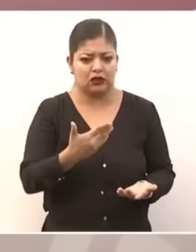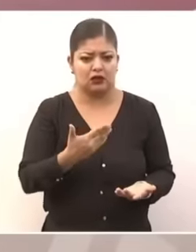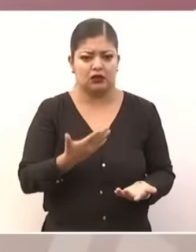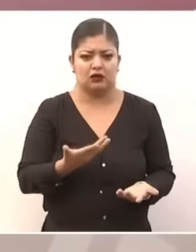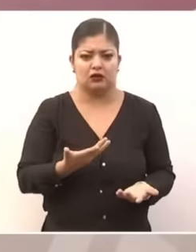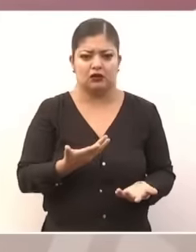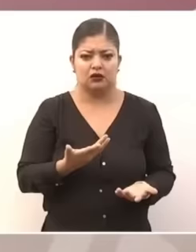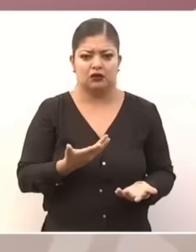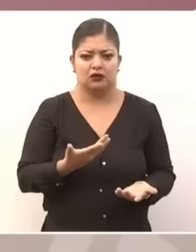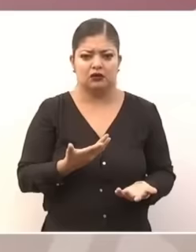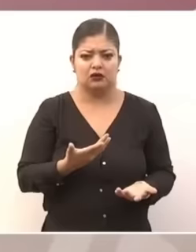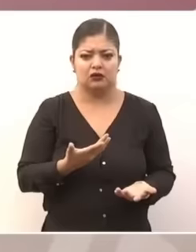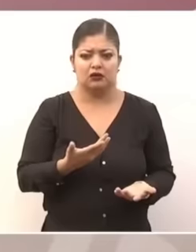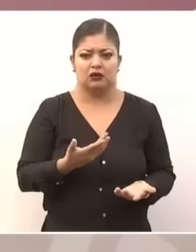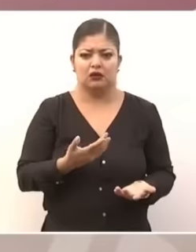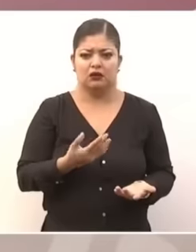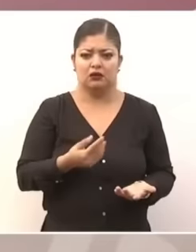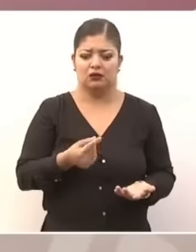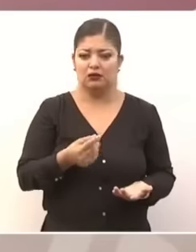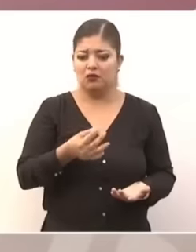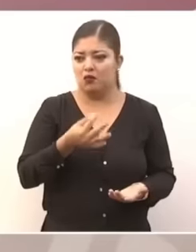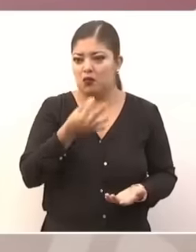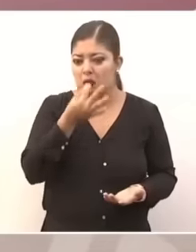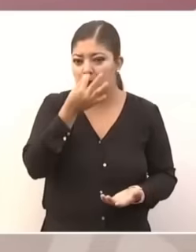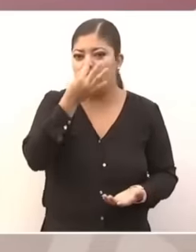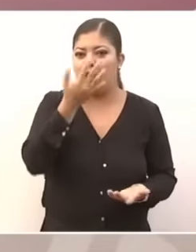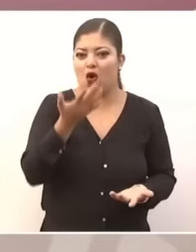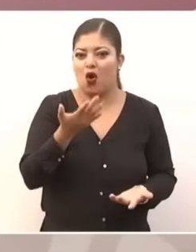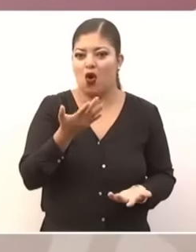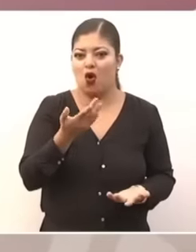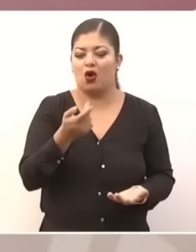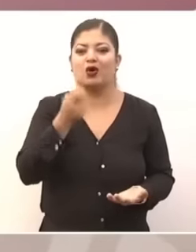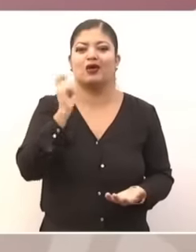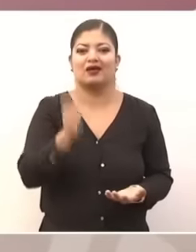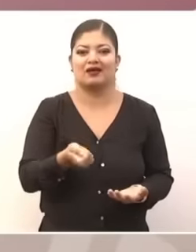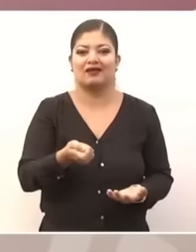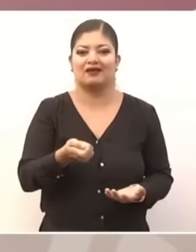en muy pocas ocasiones se habló de